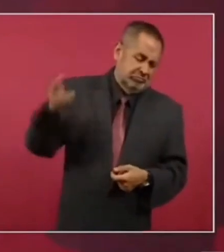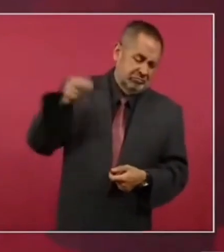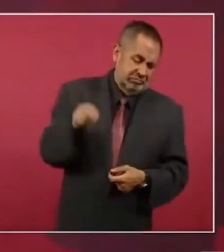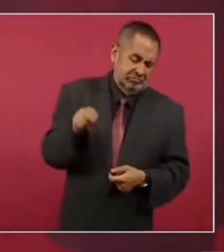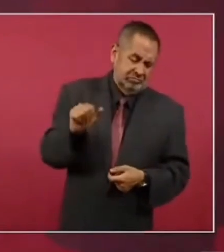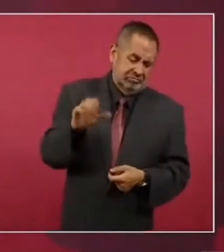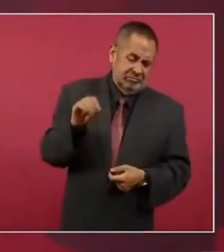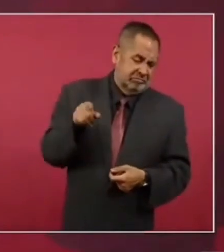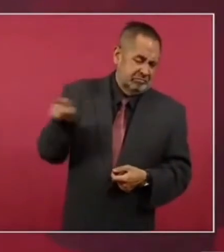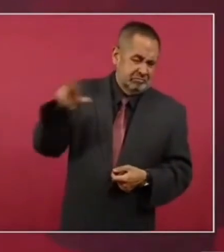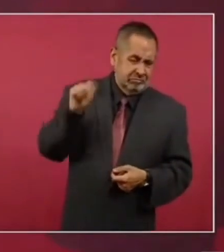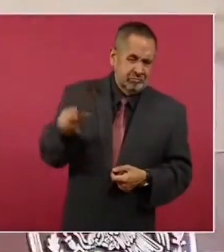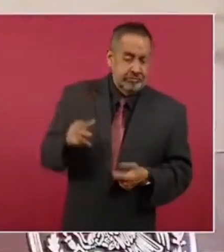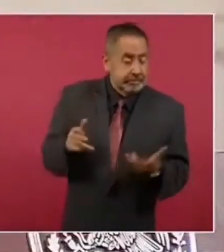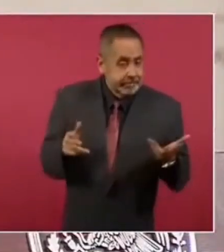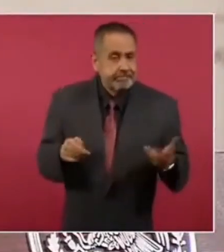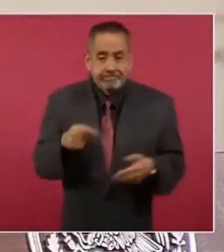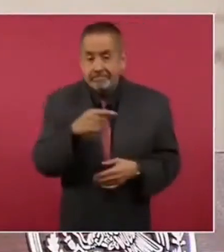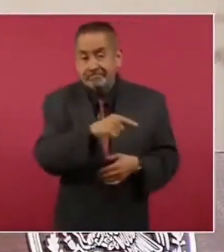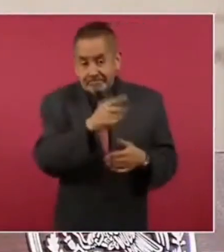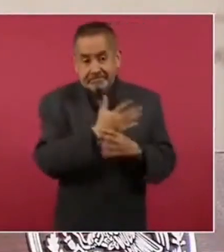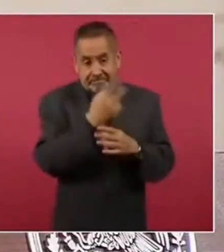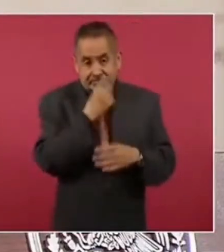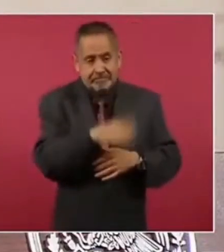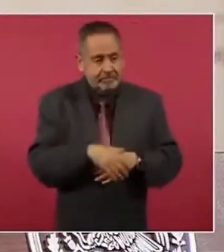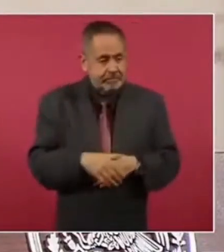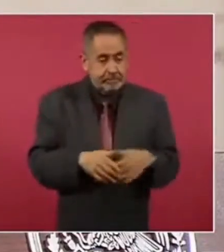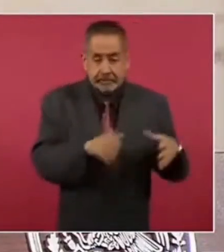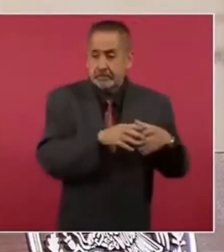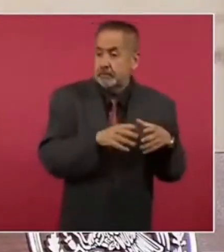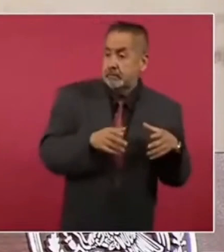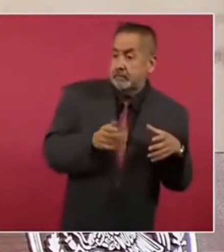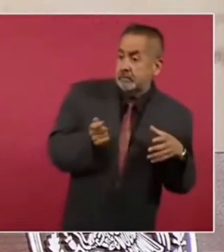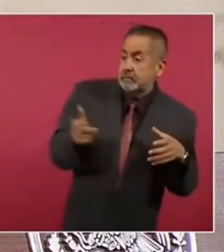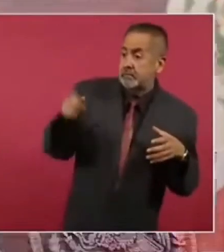y cómo los nacos son